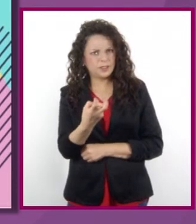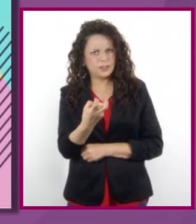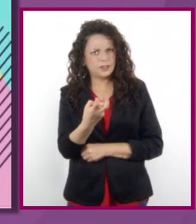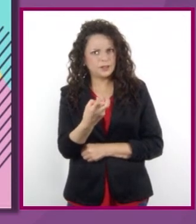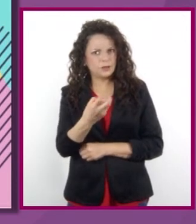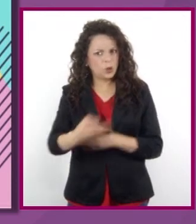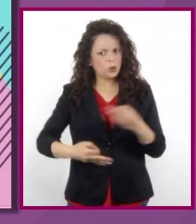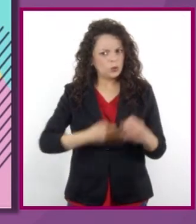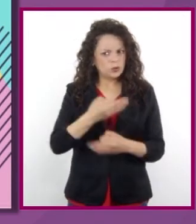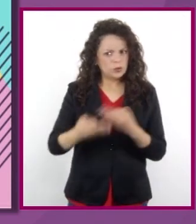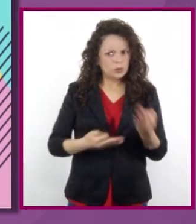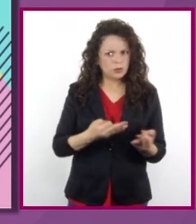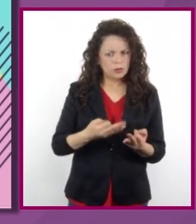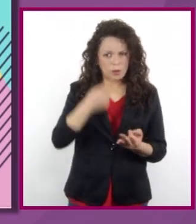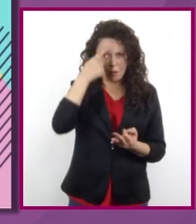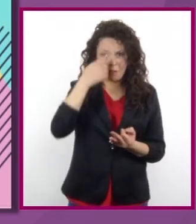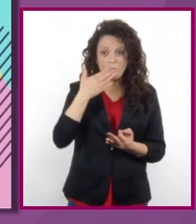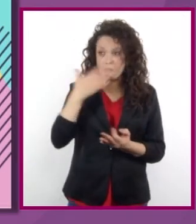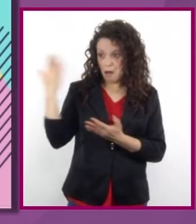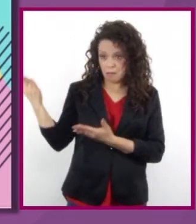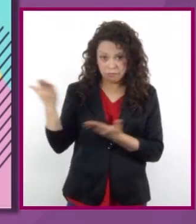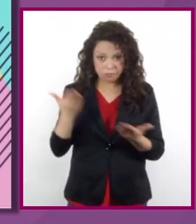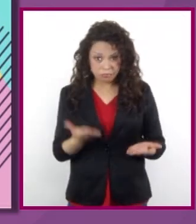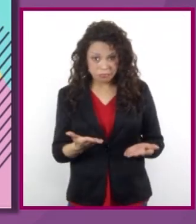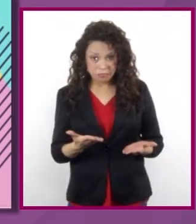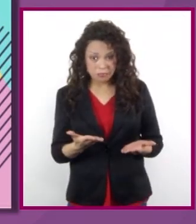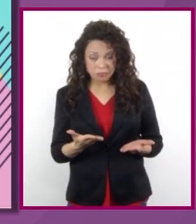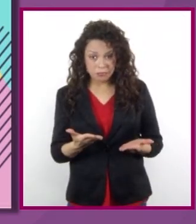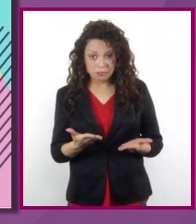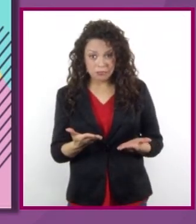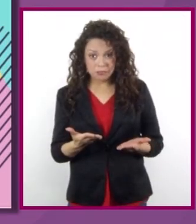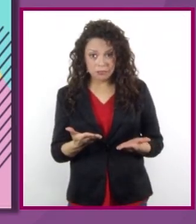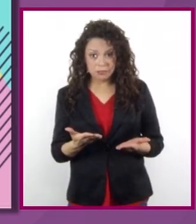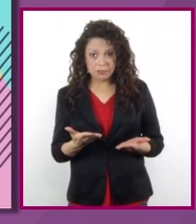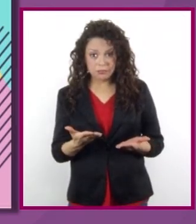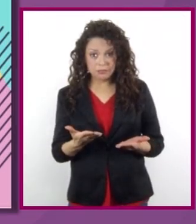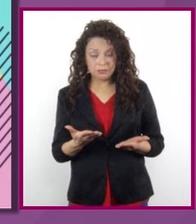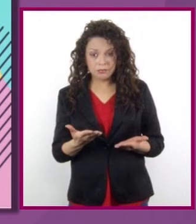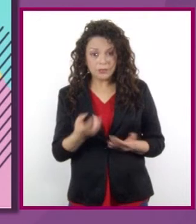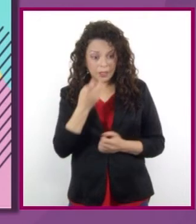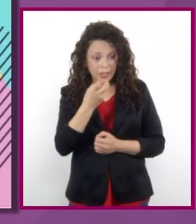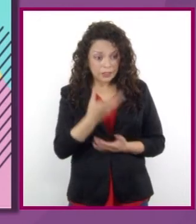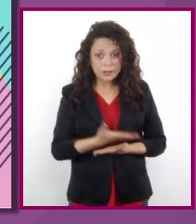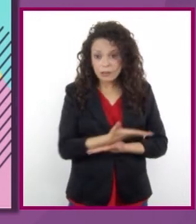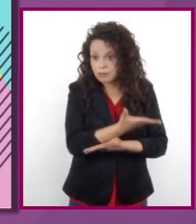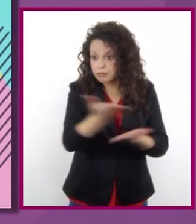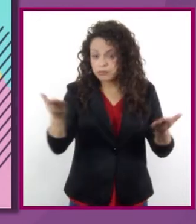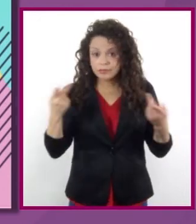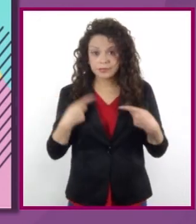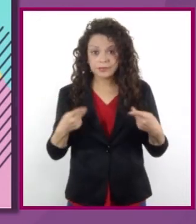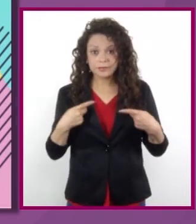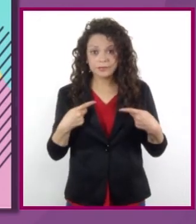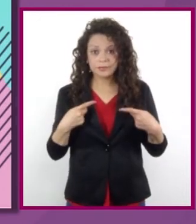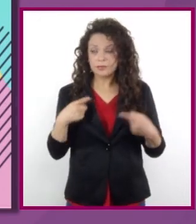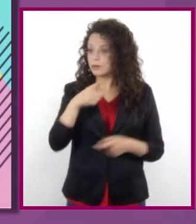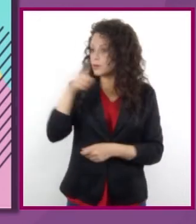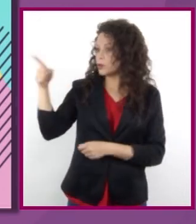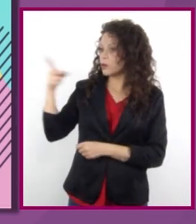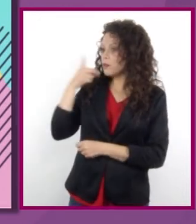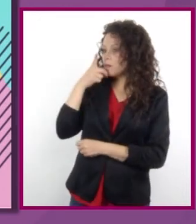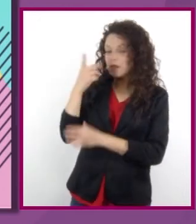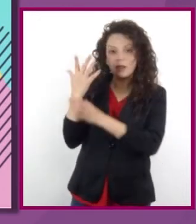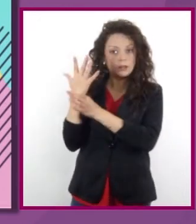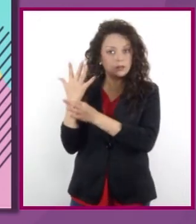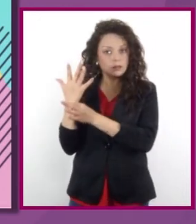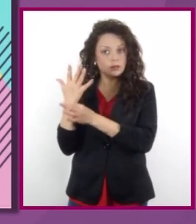vuestra ofrenda de bienvenida? ¿Aquello con lo que os llegáis a las personas? Dijeron ellos.